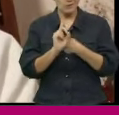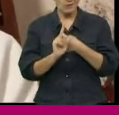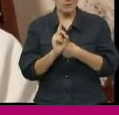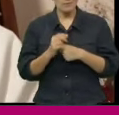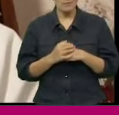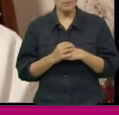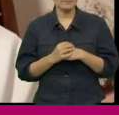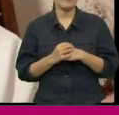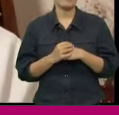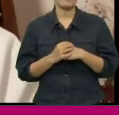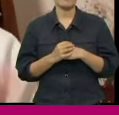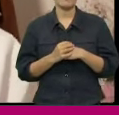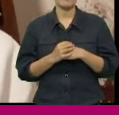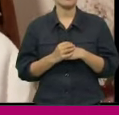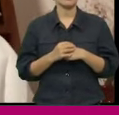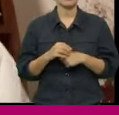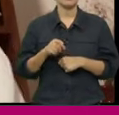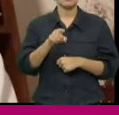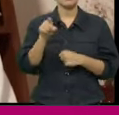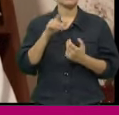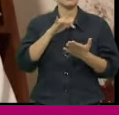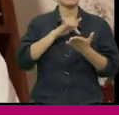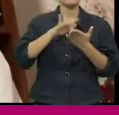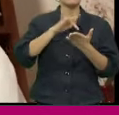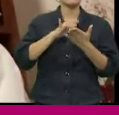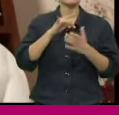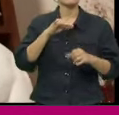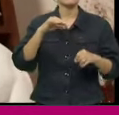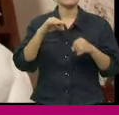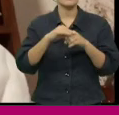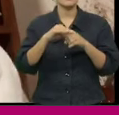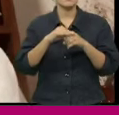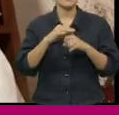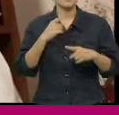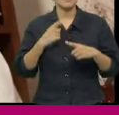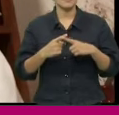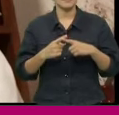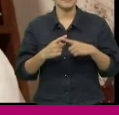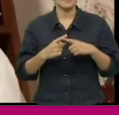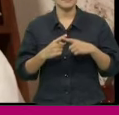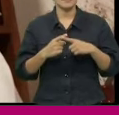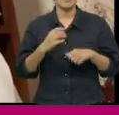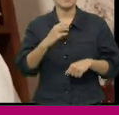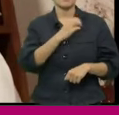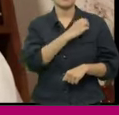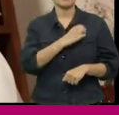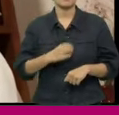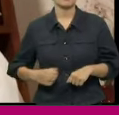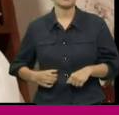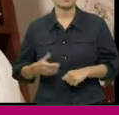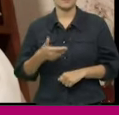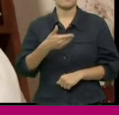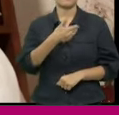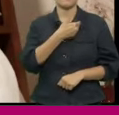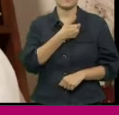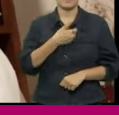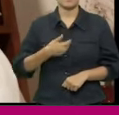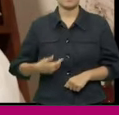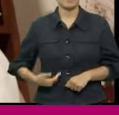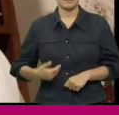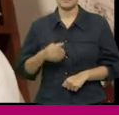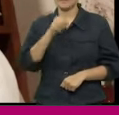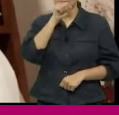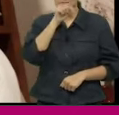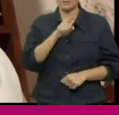ahí equivocados, pero a quienes favorecieron fundamentalmente fue a las candidaturas presidenciales y a